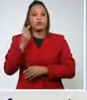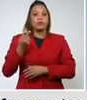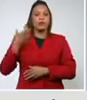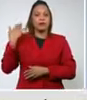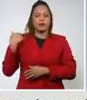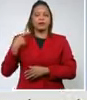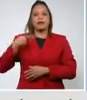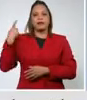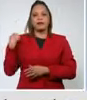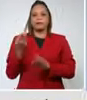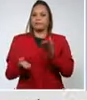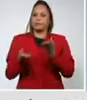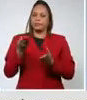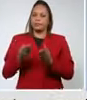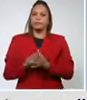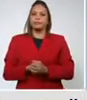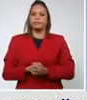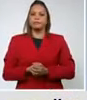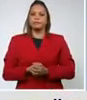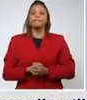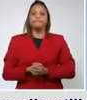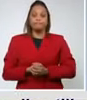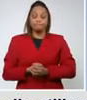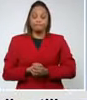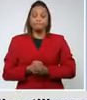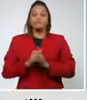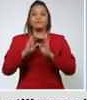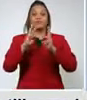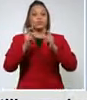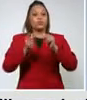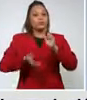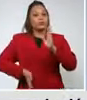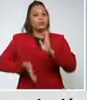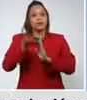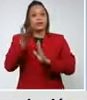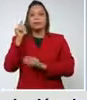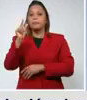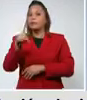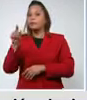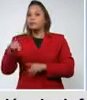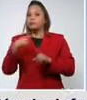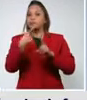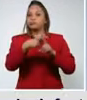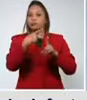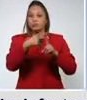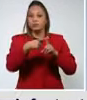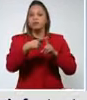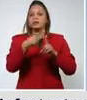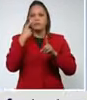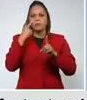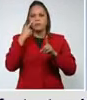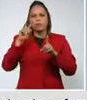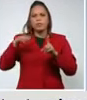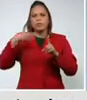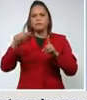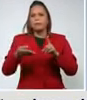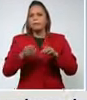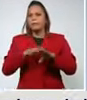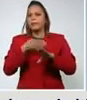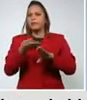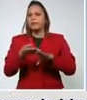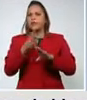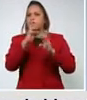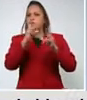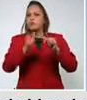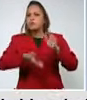ayer. Expresión de la alta cifra de casos confirmados, que como vamos a ver después, el número de